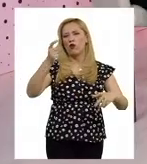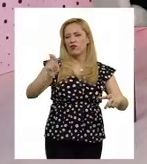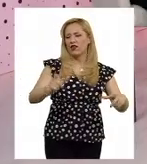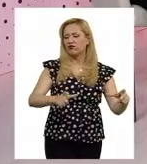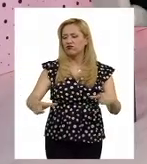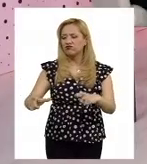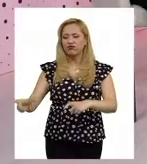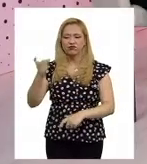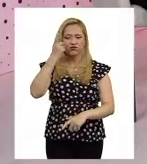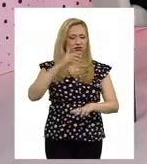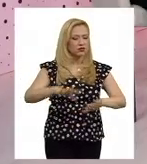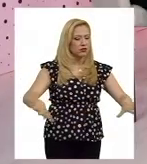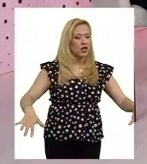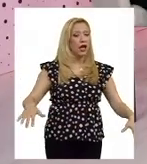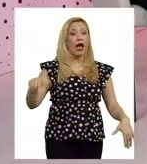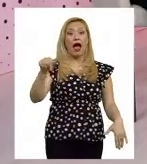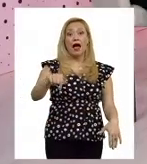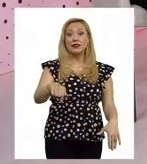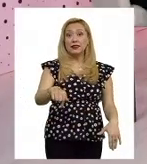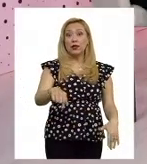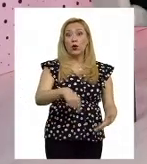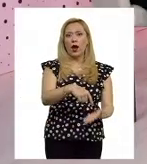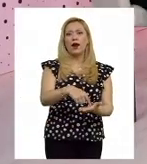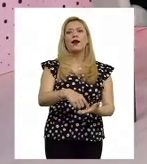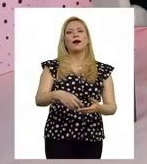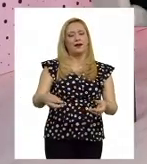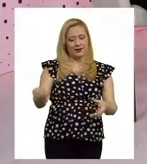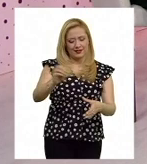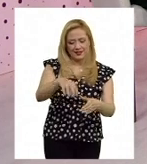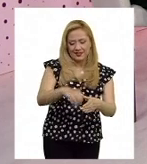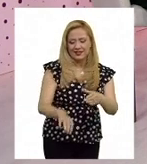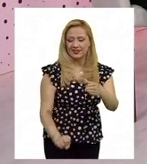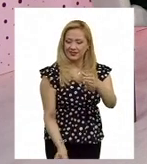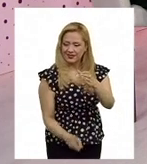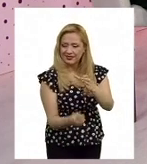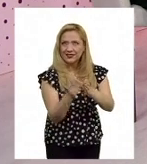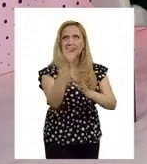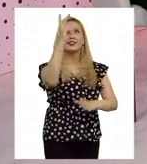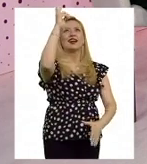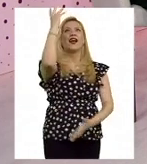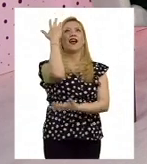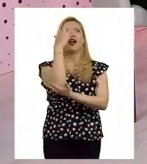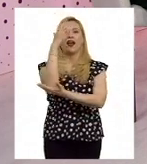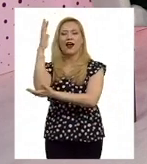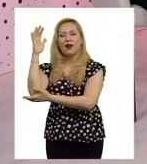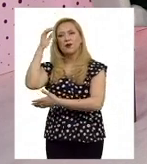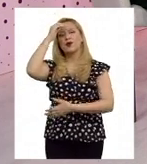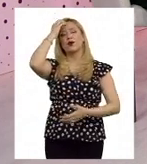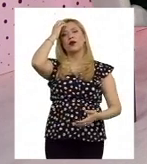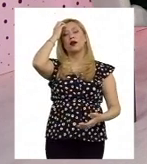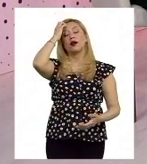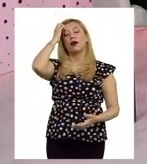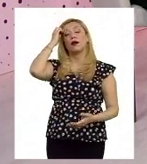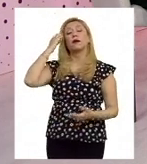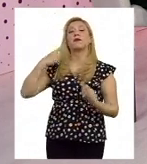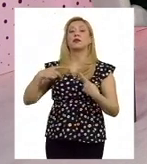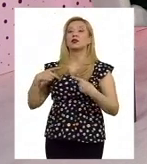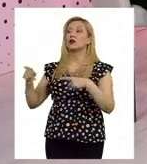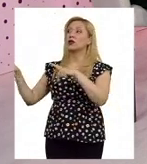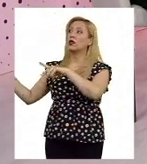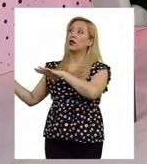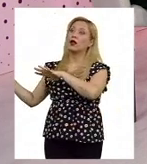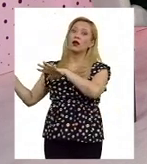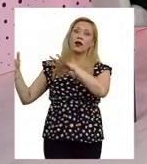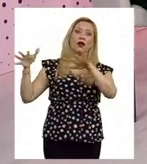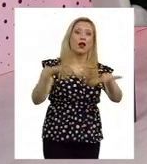ver con reforestación, por ejemplo, evitar que la masa de la gente que se desplaza en un lugar